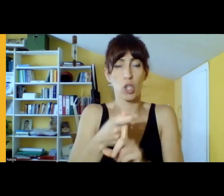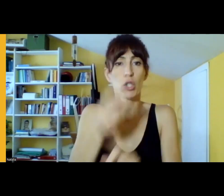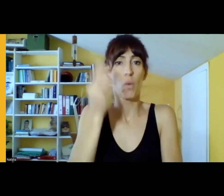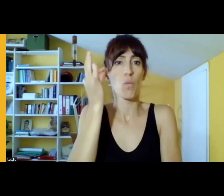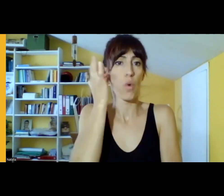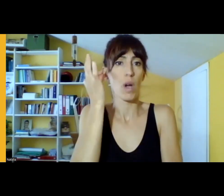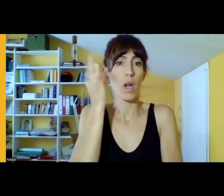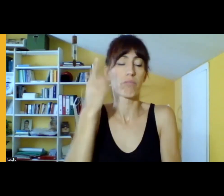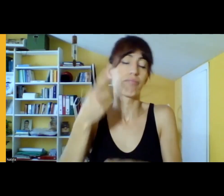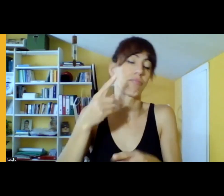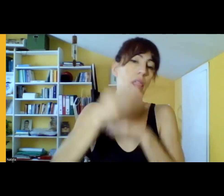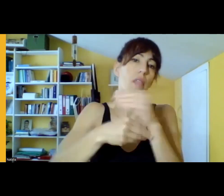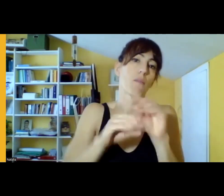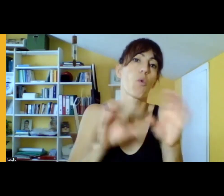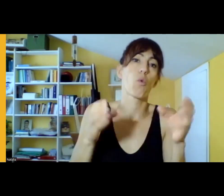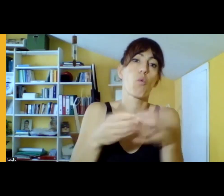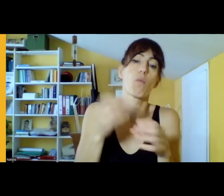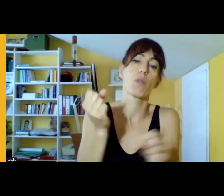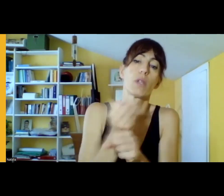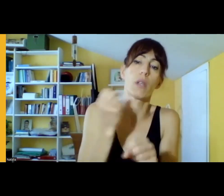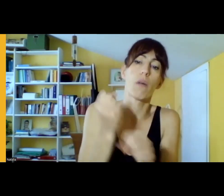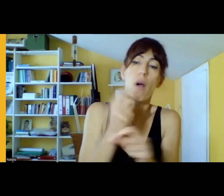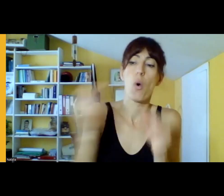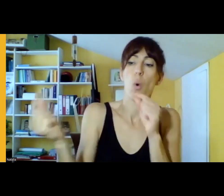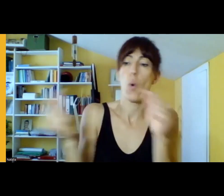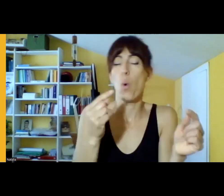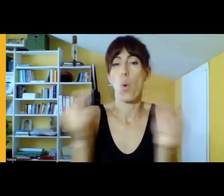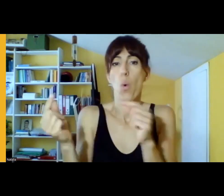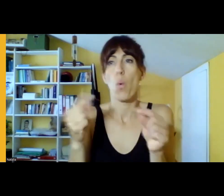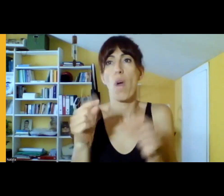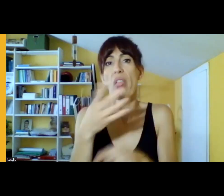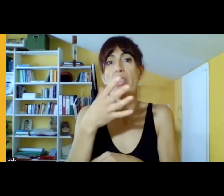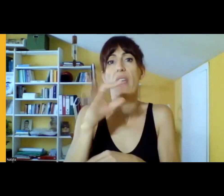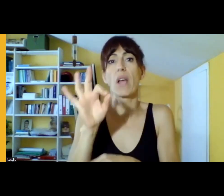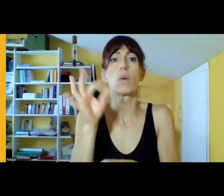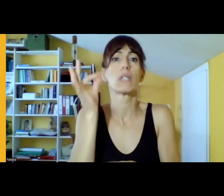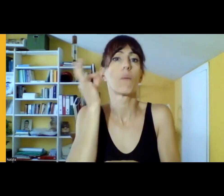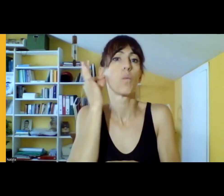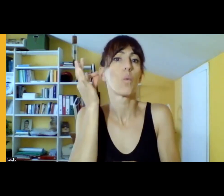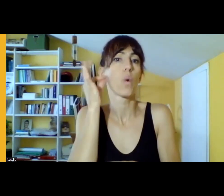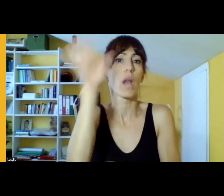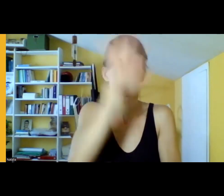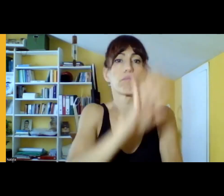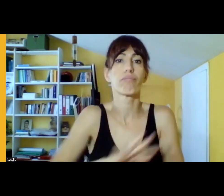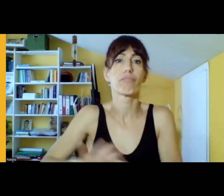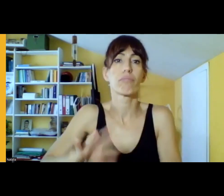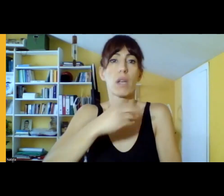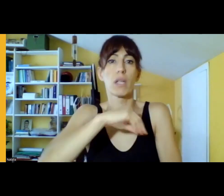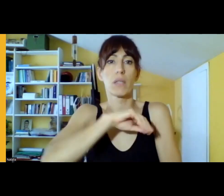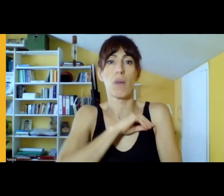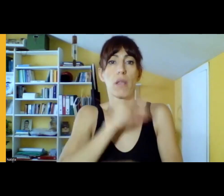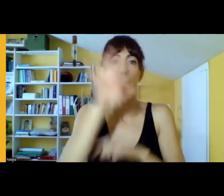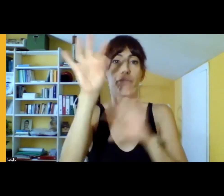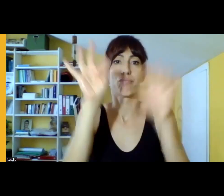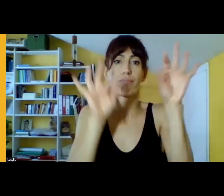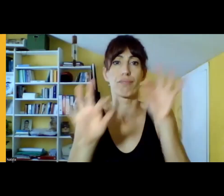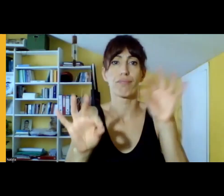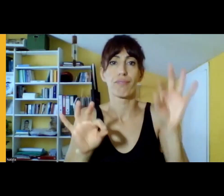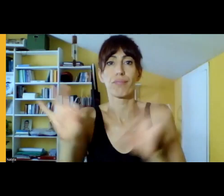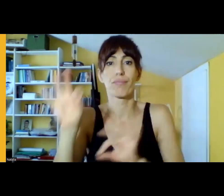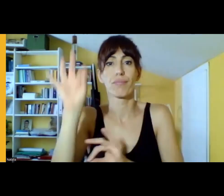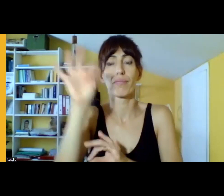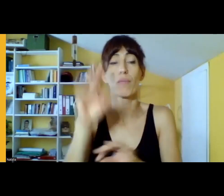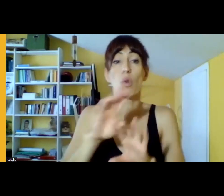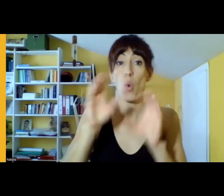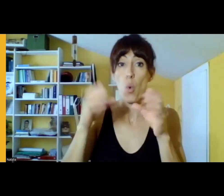de discusión y debate con más de 50 mujeres por todo el territorio español. En estos grupos también